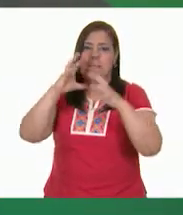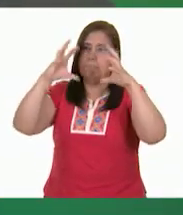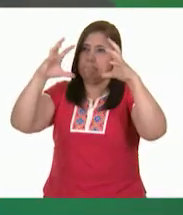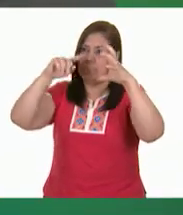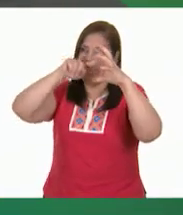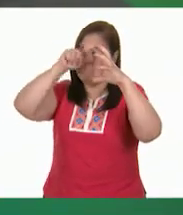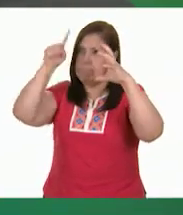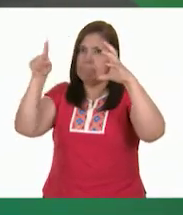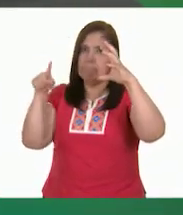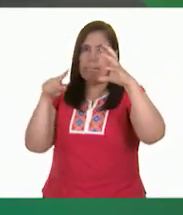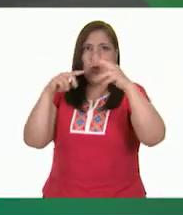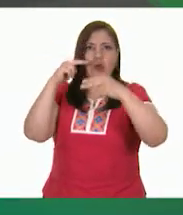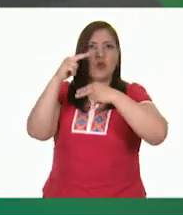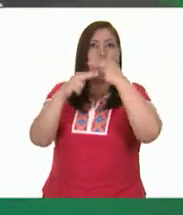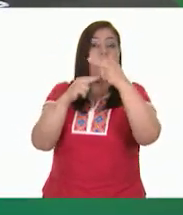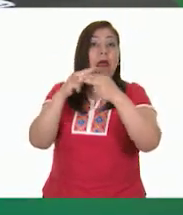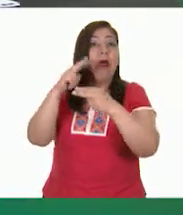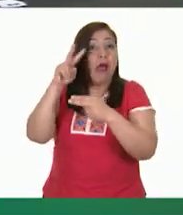es un líquido.